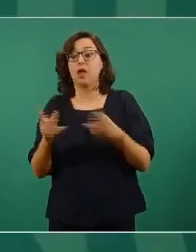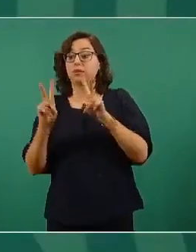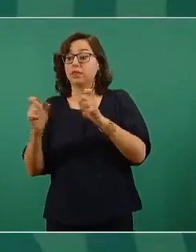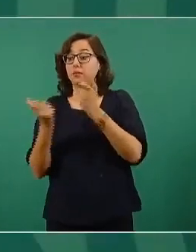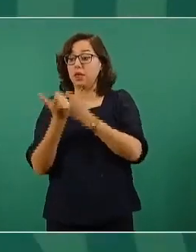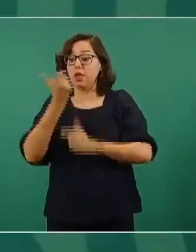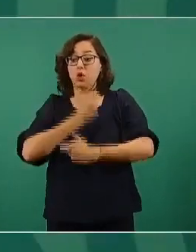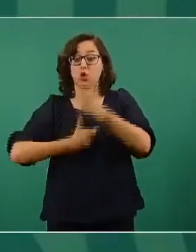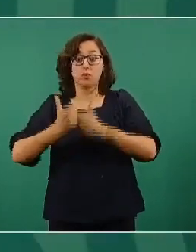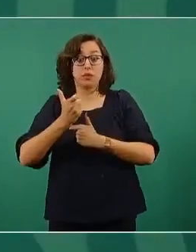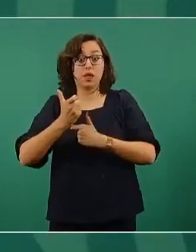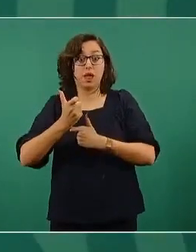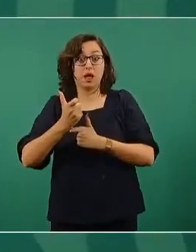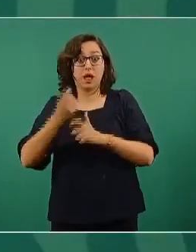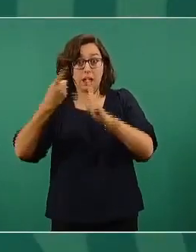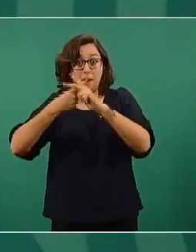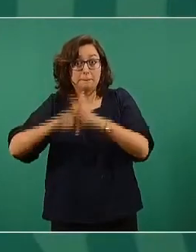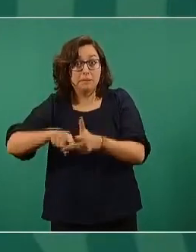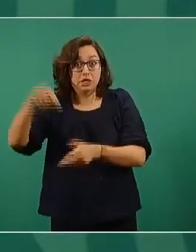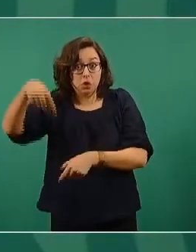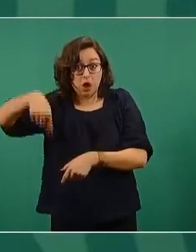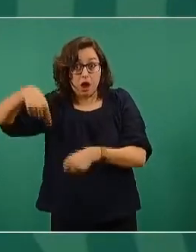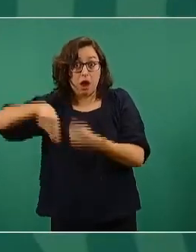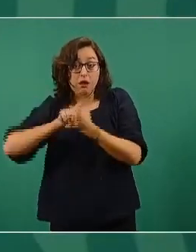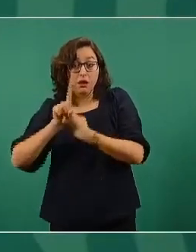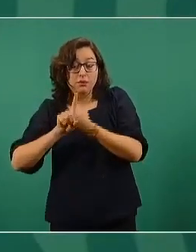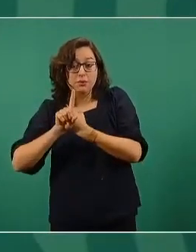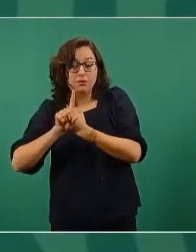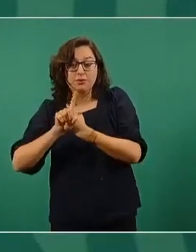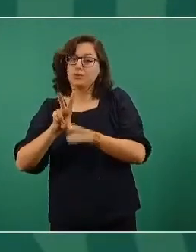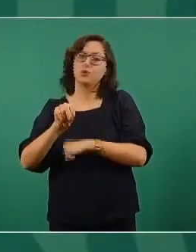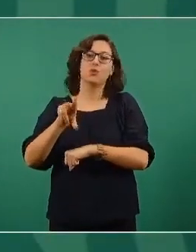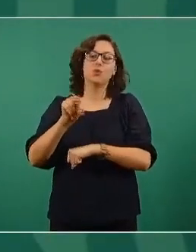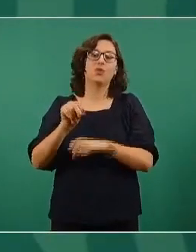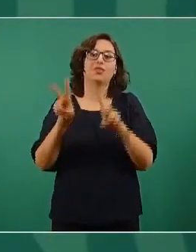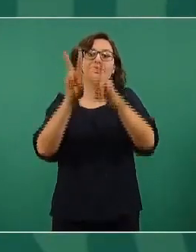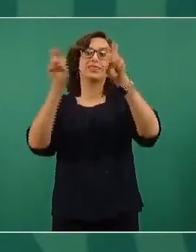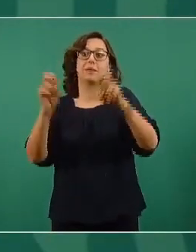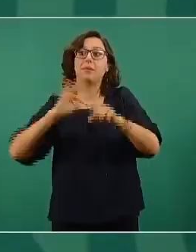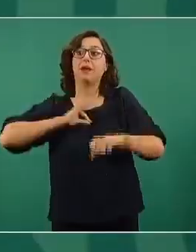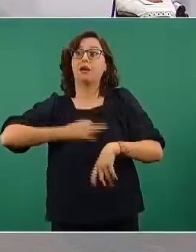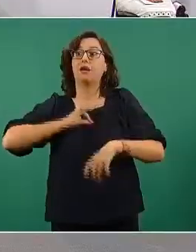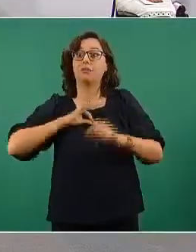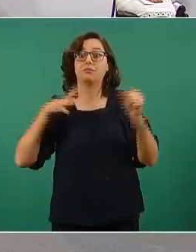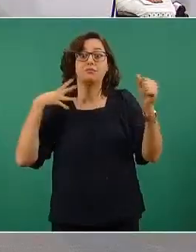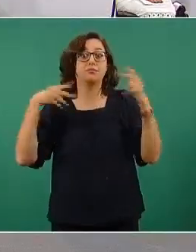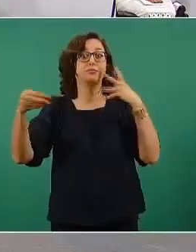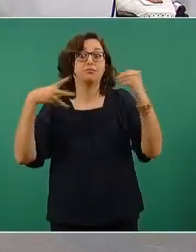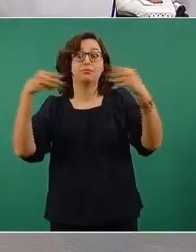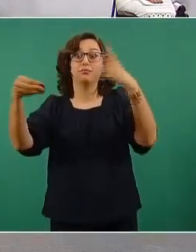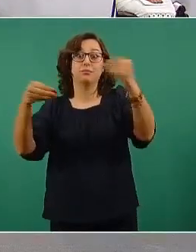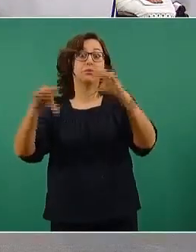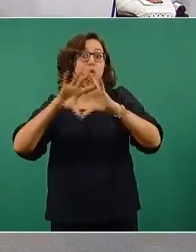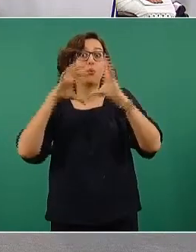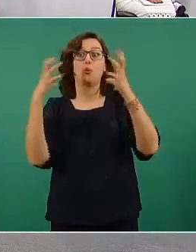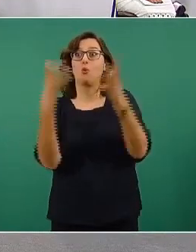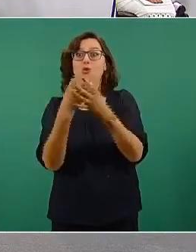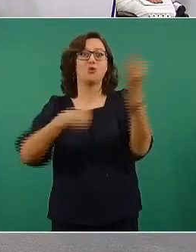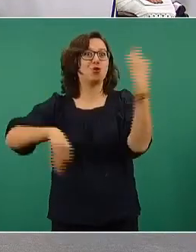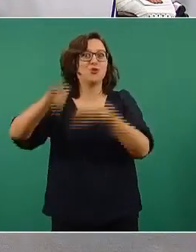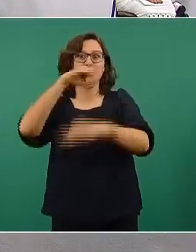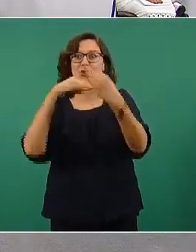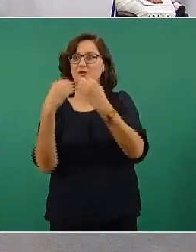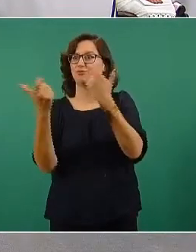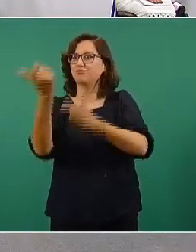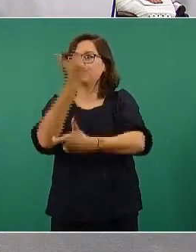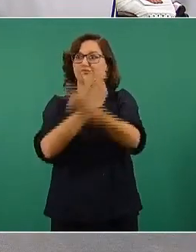no es una crisis que se haya originado en el país o por el mal gobierno, que eso